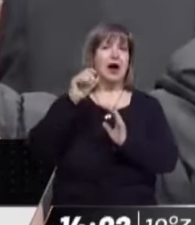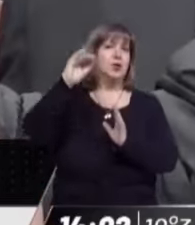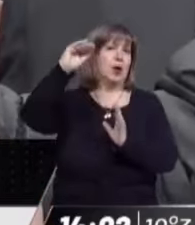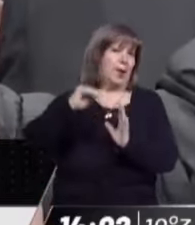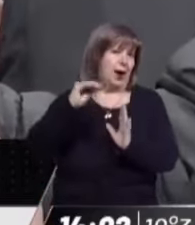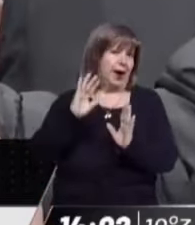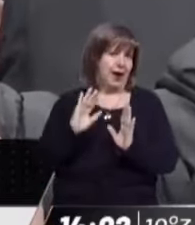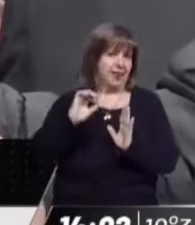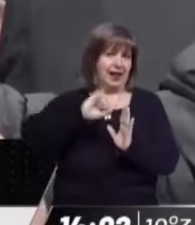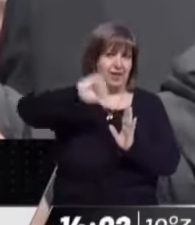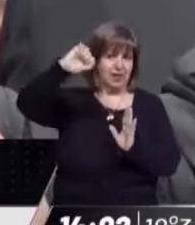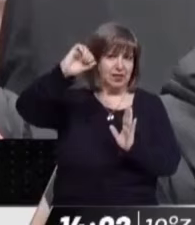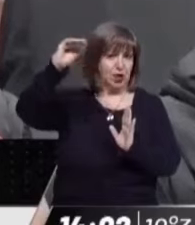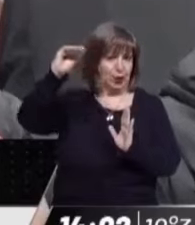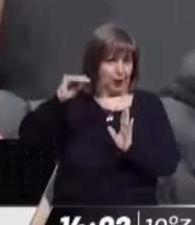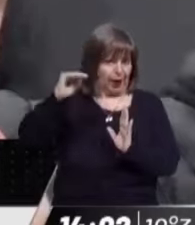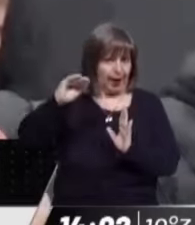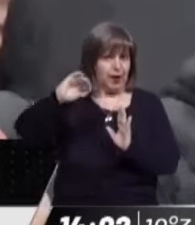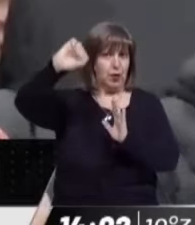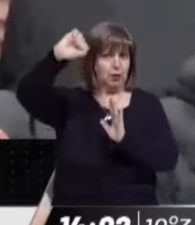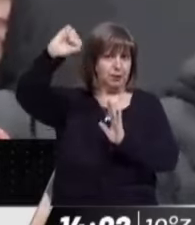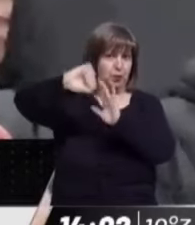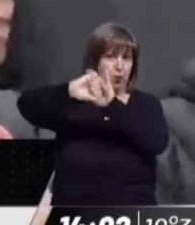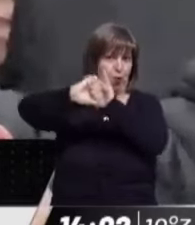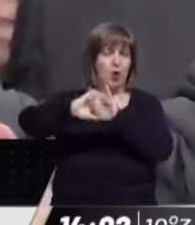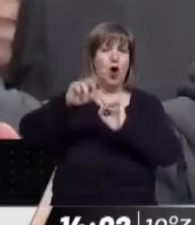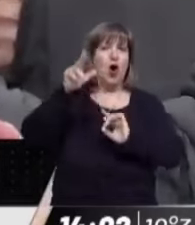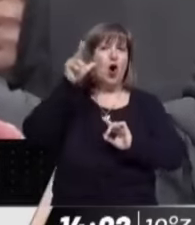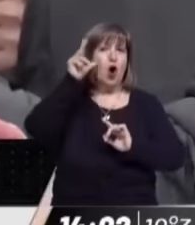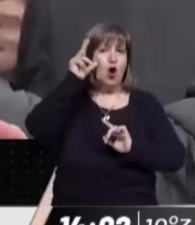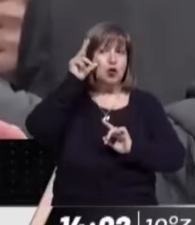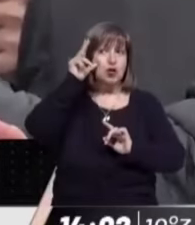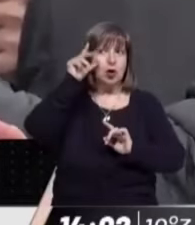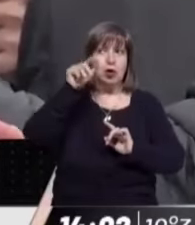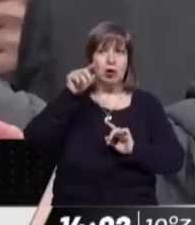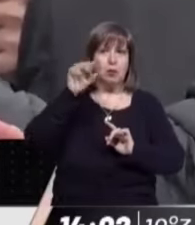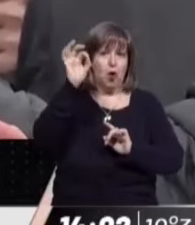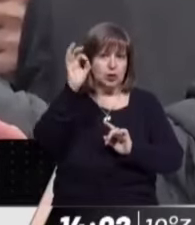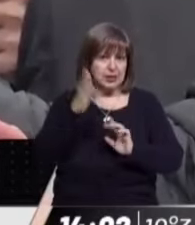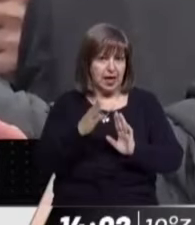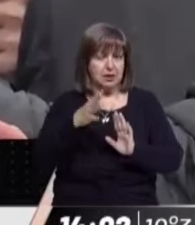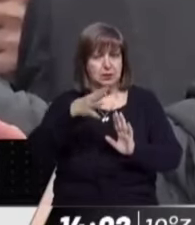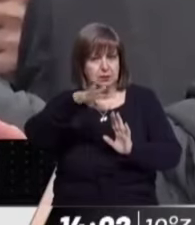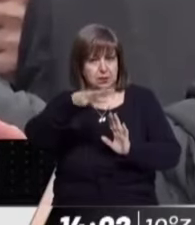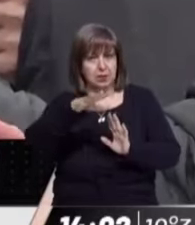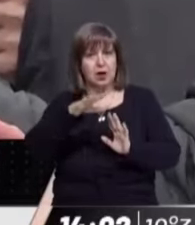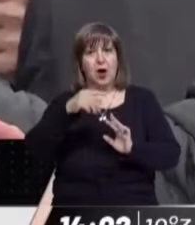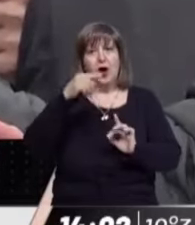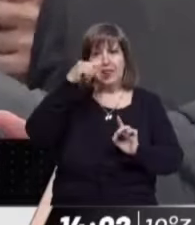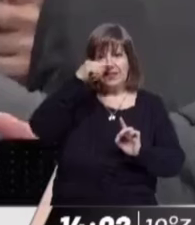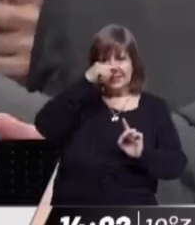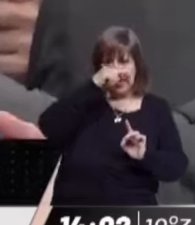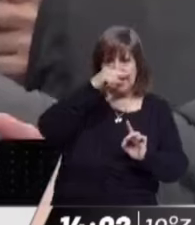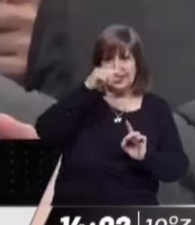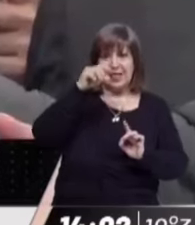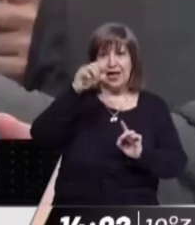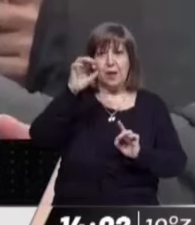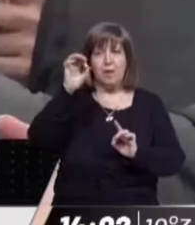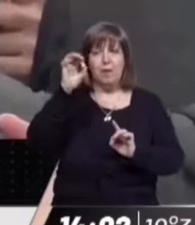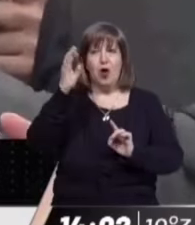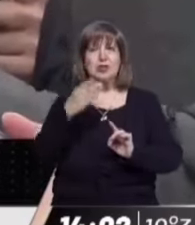baja, pero la verdad que un dígito de 8% y de 7% en